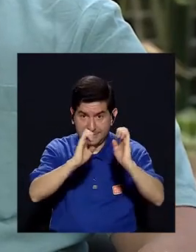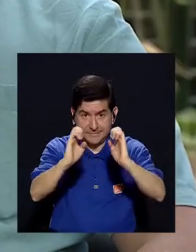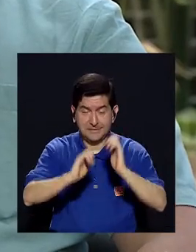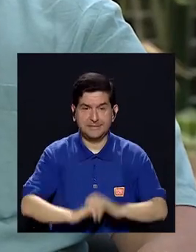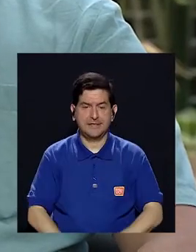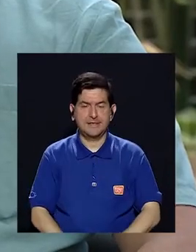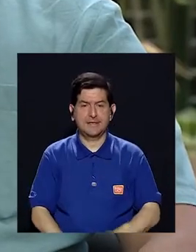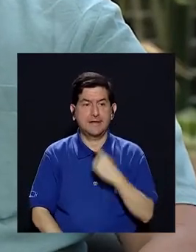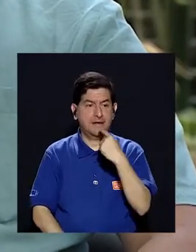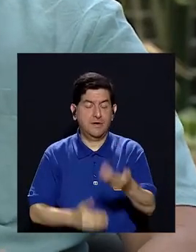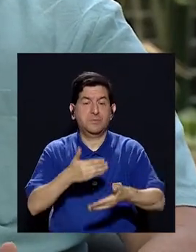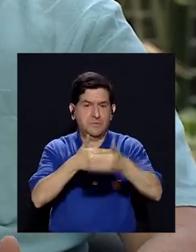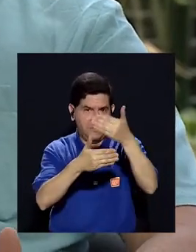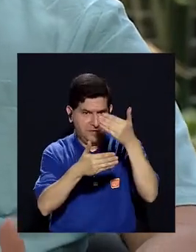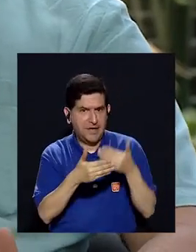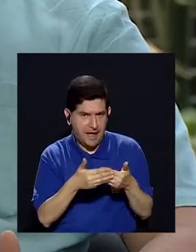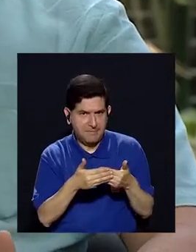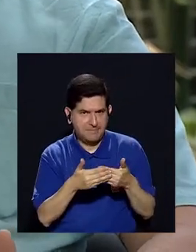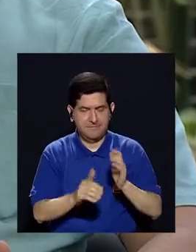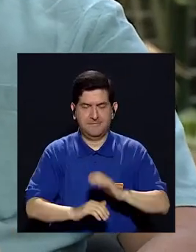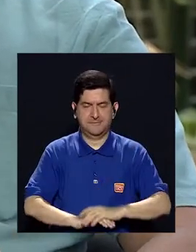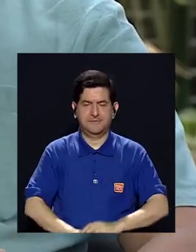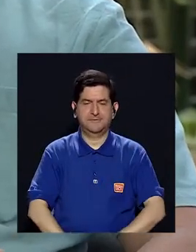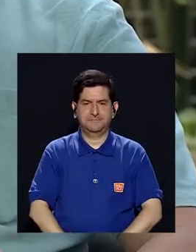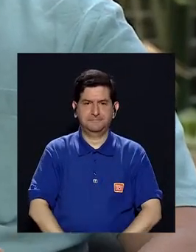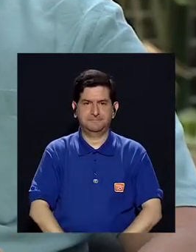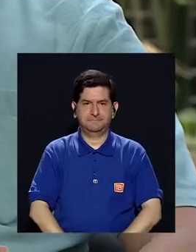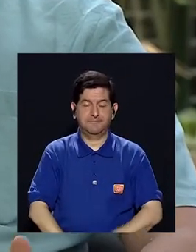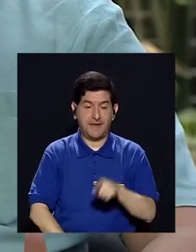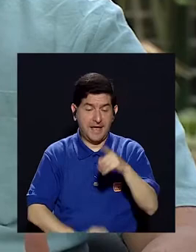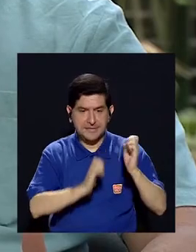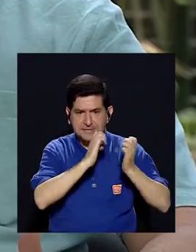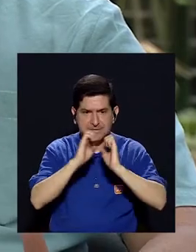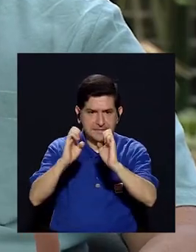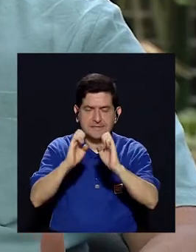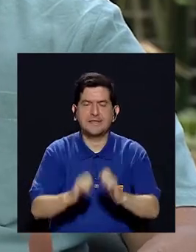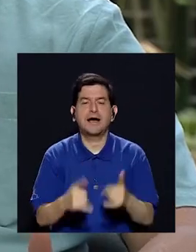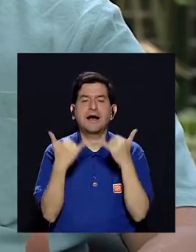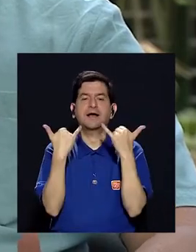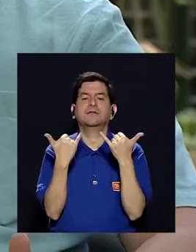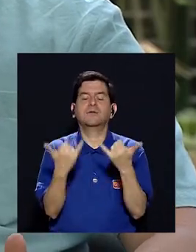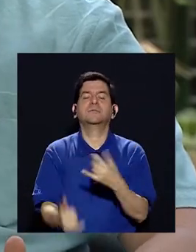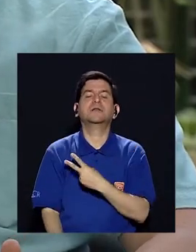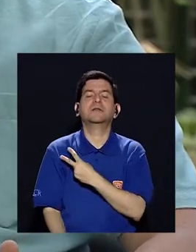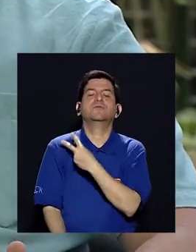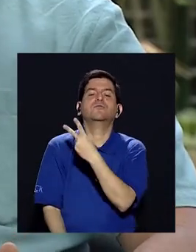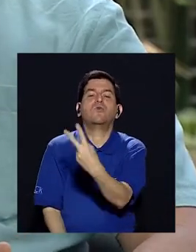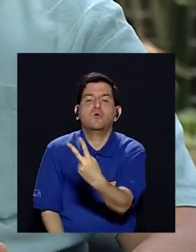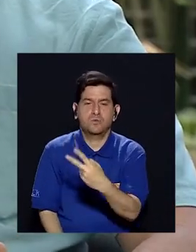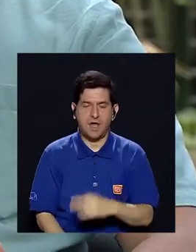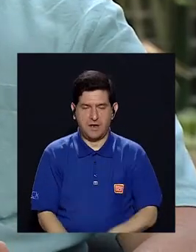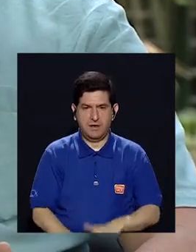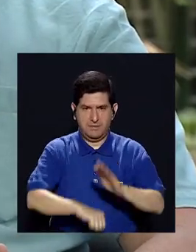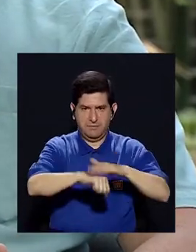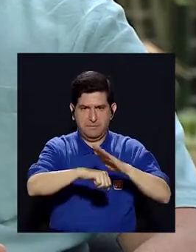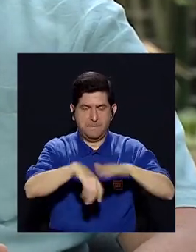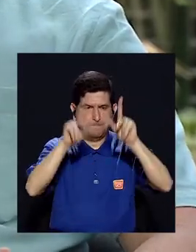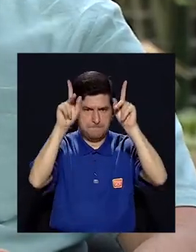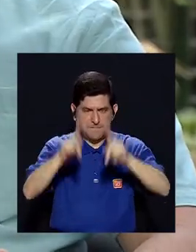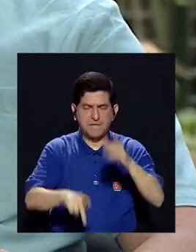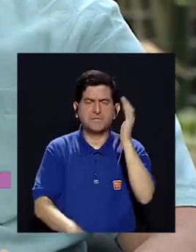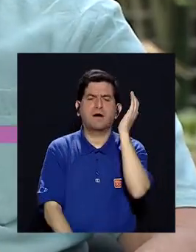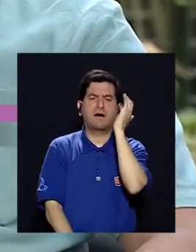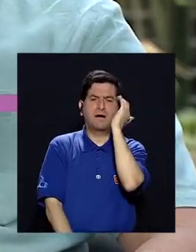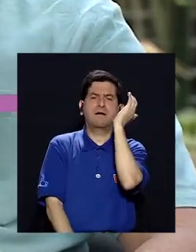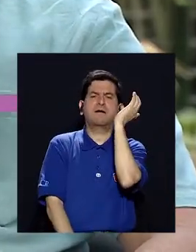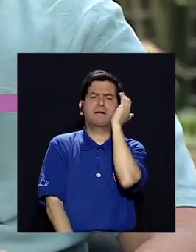estrategia, como anteriormente se lo indiqué, es una estrategia que por el momento es voluntaria y pretende que las personas